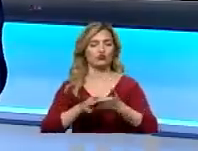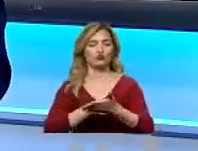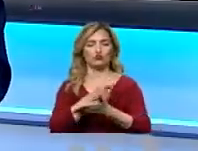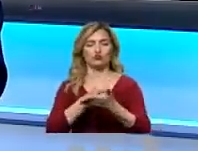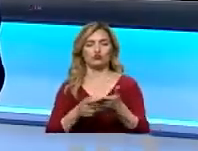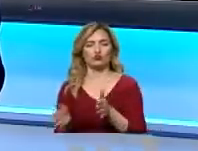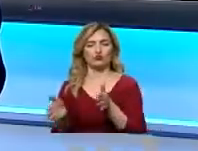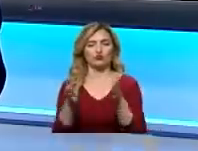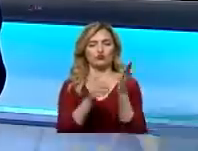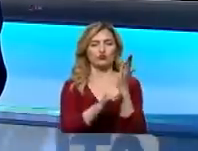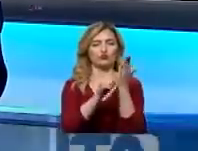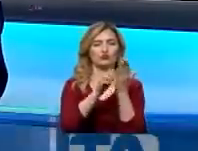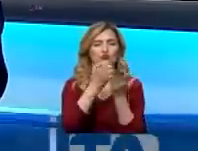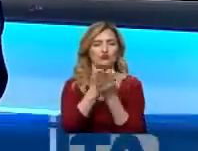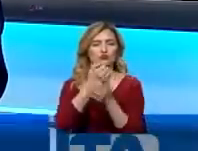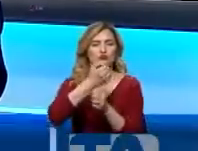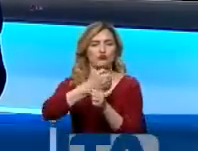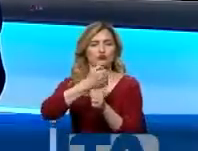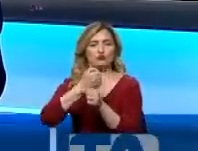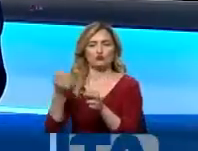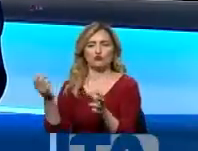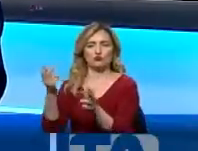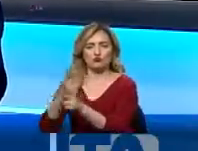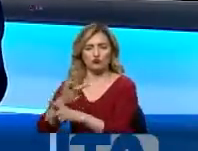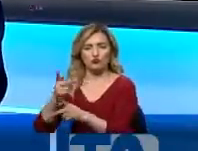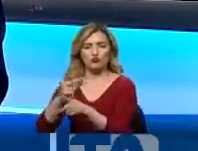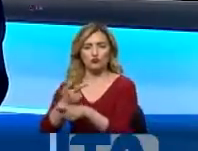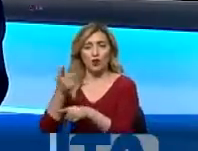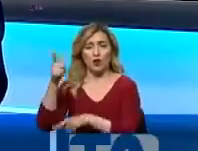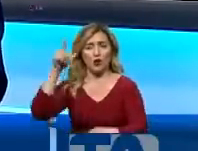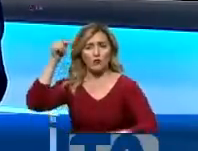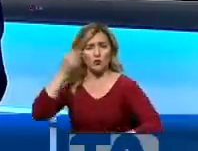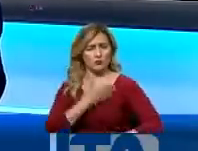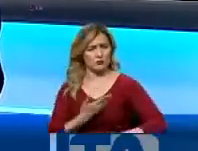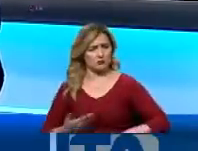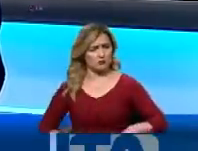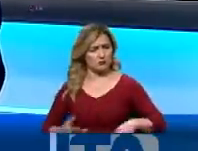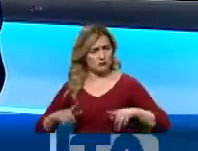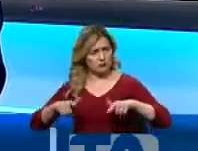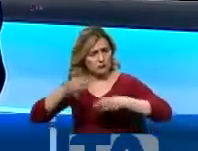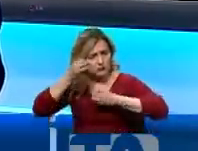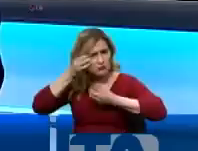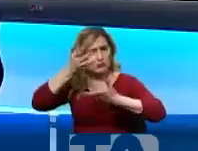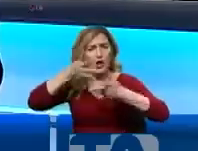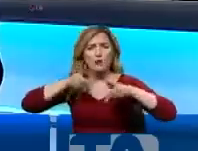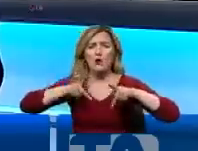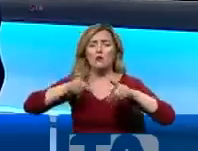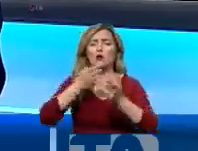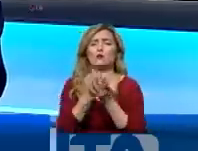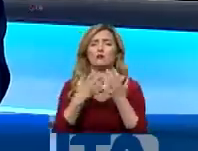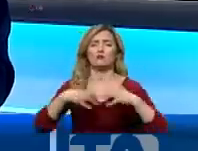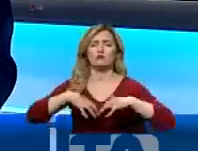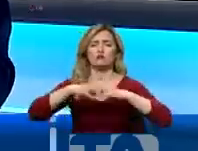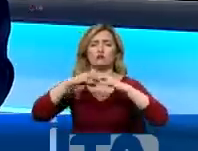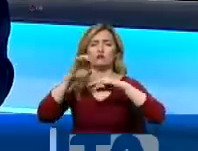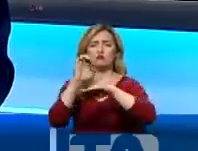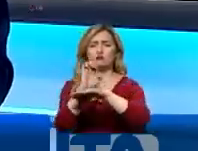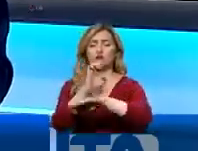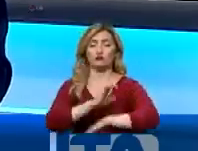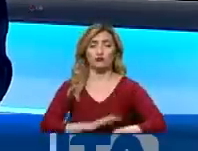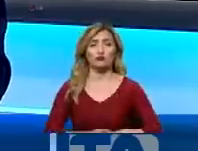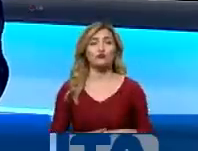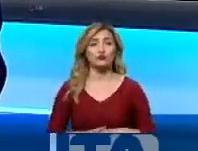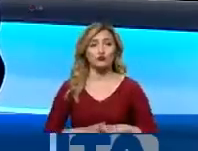Los ministros de Economía, Trabajo y la Producción reiteraron que las medidas anunciadas por el presidente Moreno permitirán estabilizar la economía del país. Solo